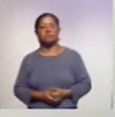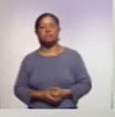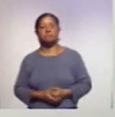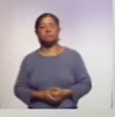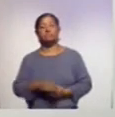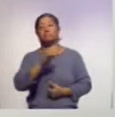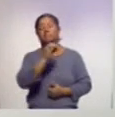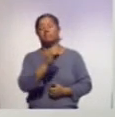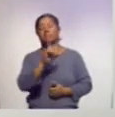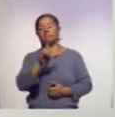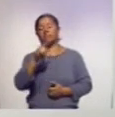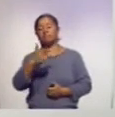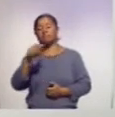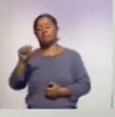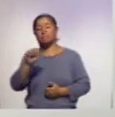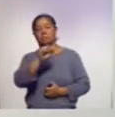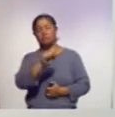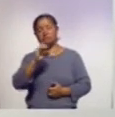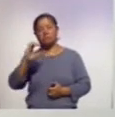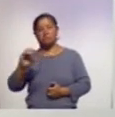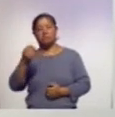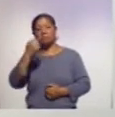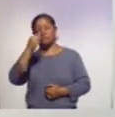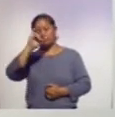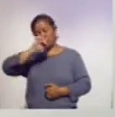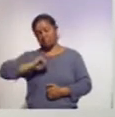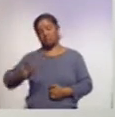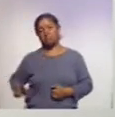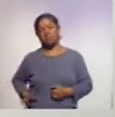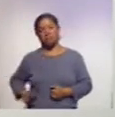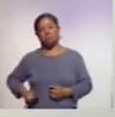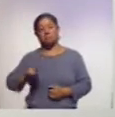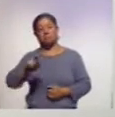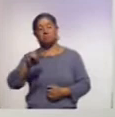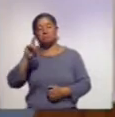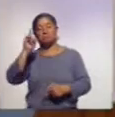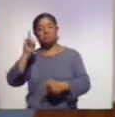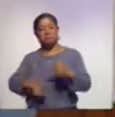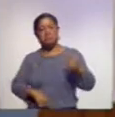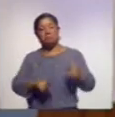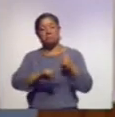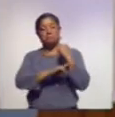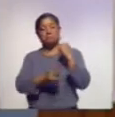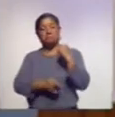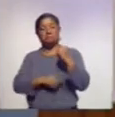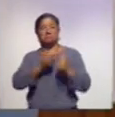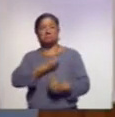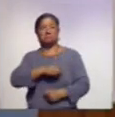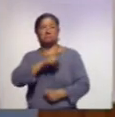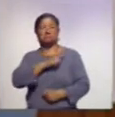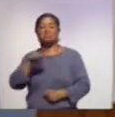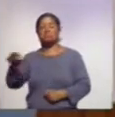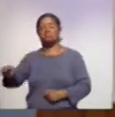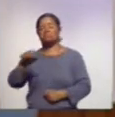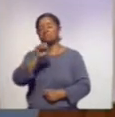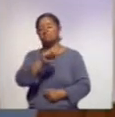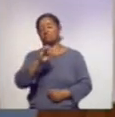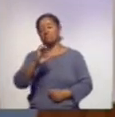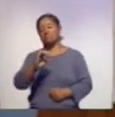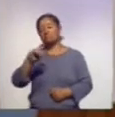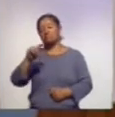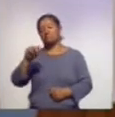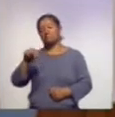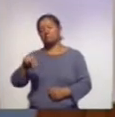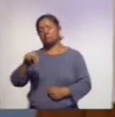Olga Sánchez Cordero, secretaria de Gobernación, respaldó la interrupción del embarazo por motivos de salud, con base en el reciente fallo de la Suprema Corte de Justicia de la